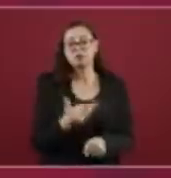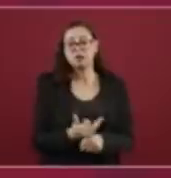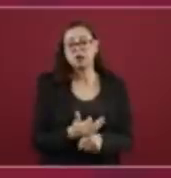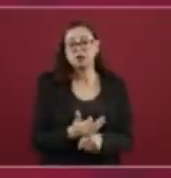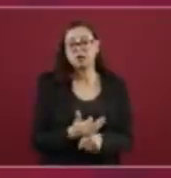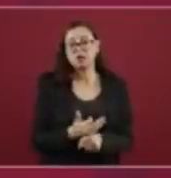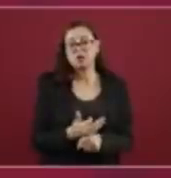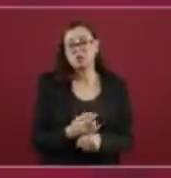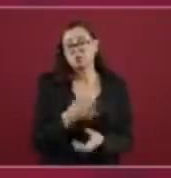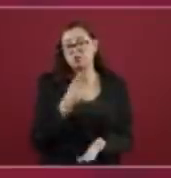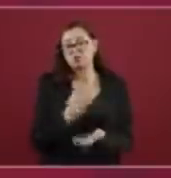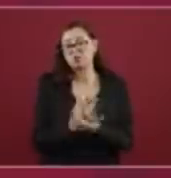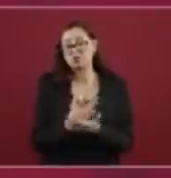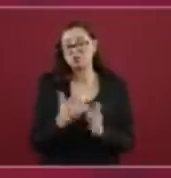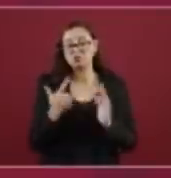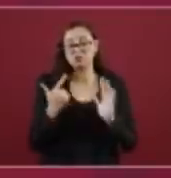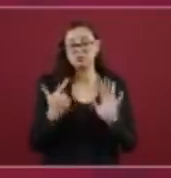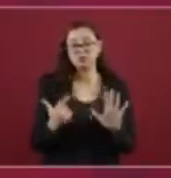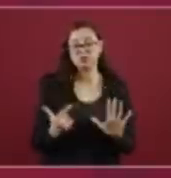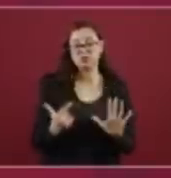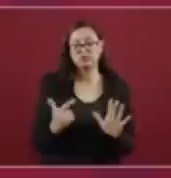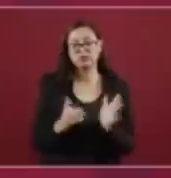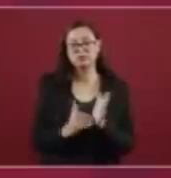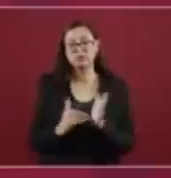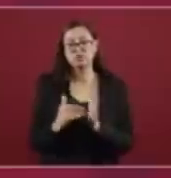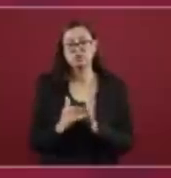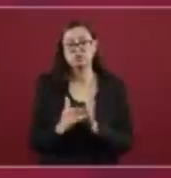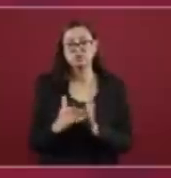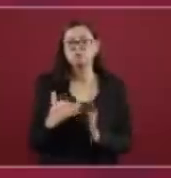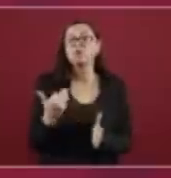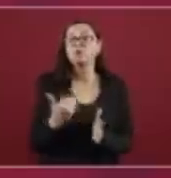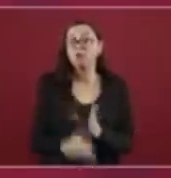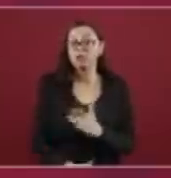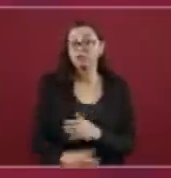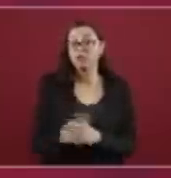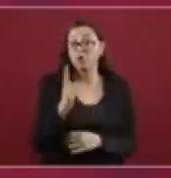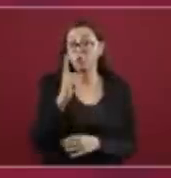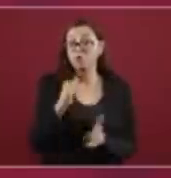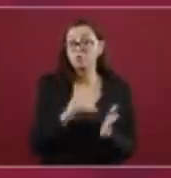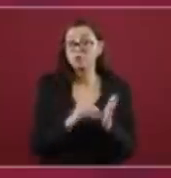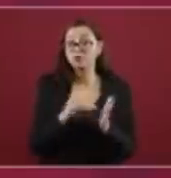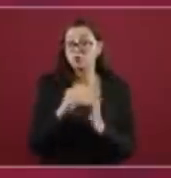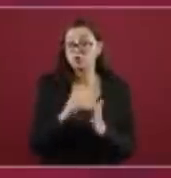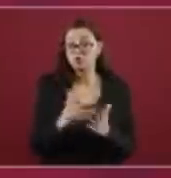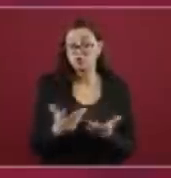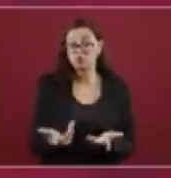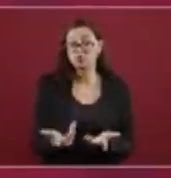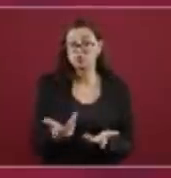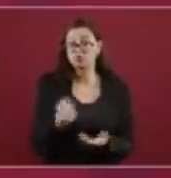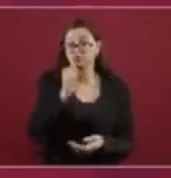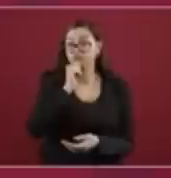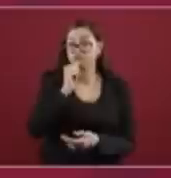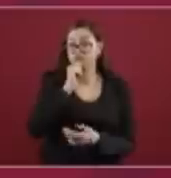cerca de 7 millones, es decir, falta 1 millón de adultos mayores